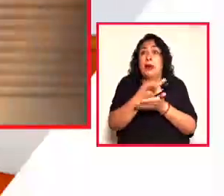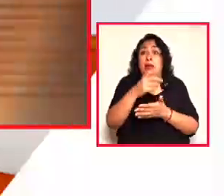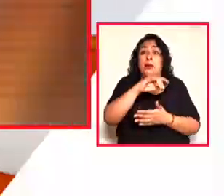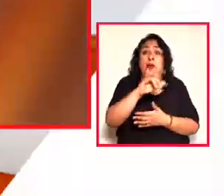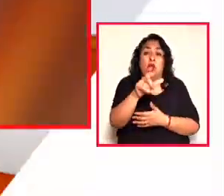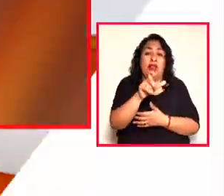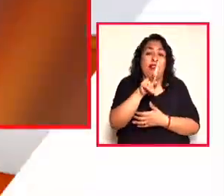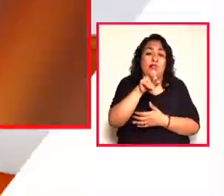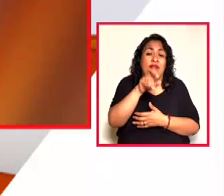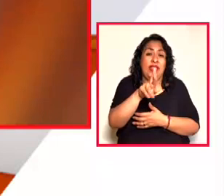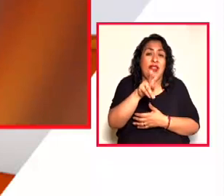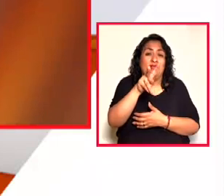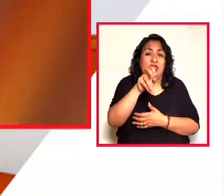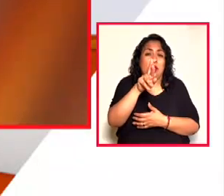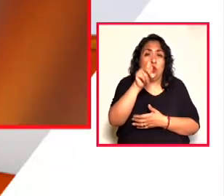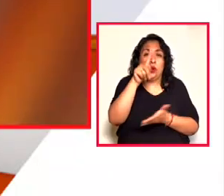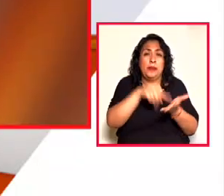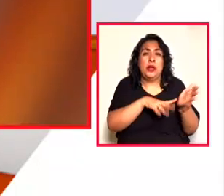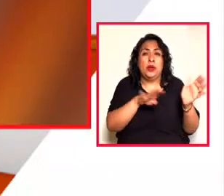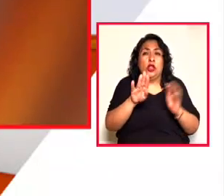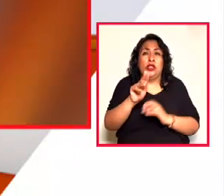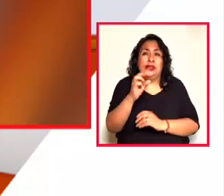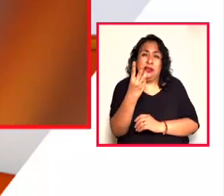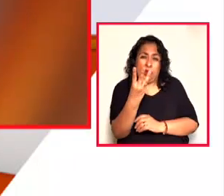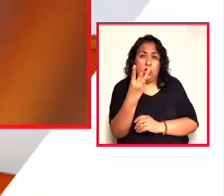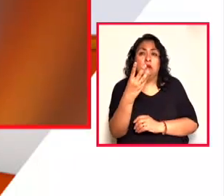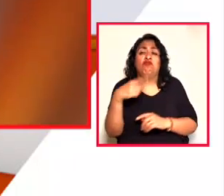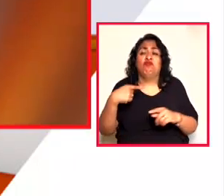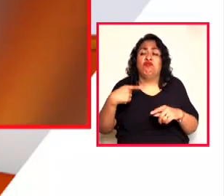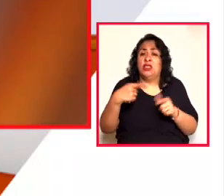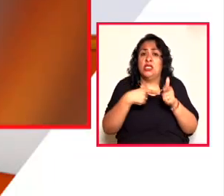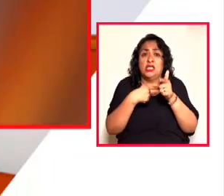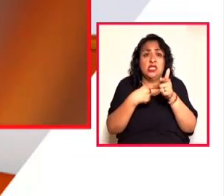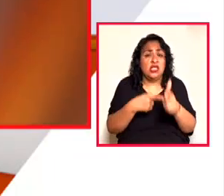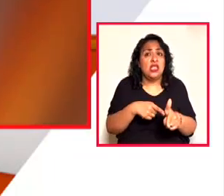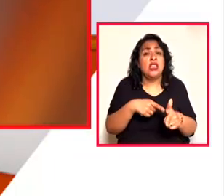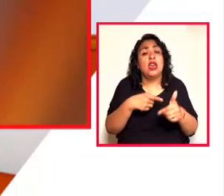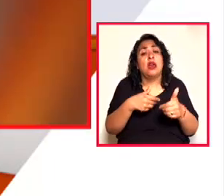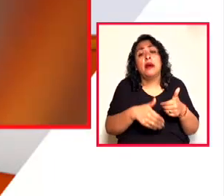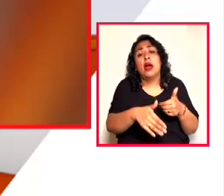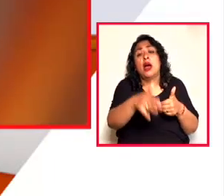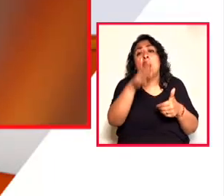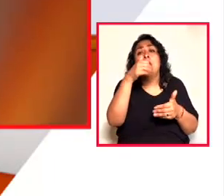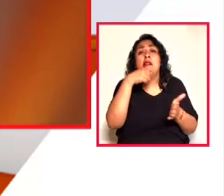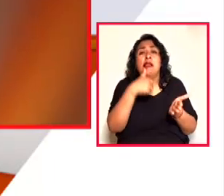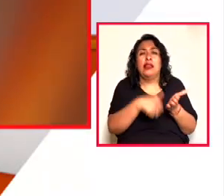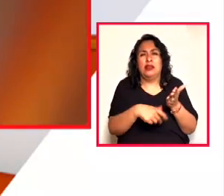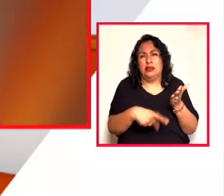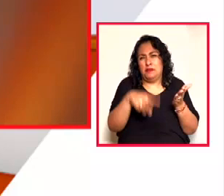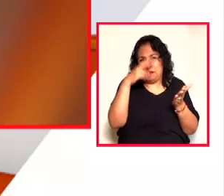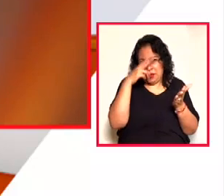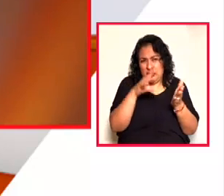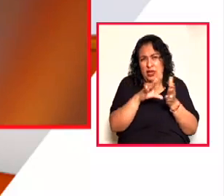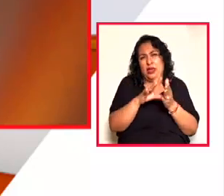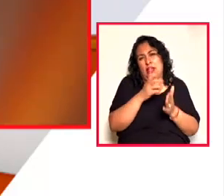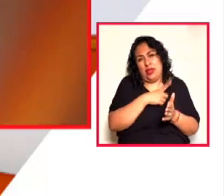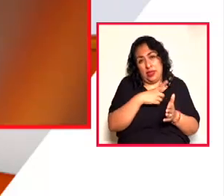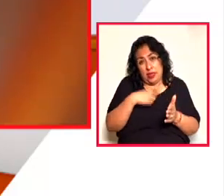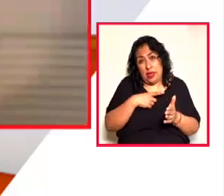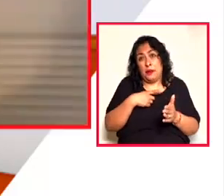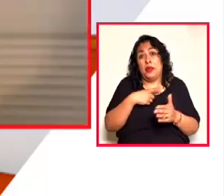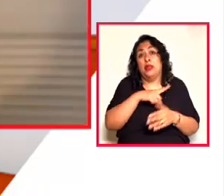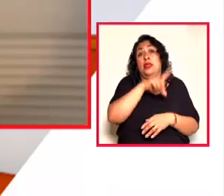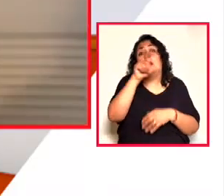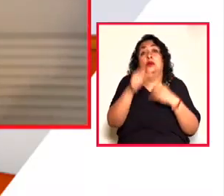Villarrutia 1983, un continuum que incluso preludia el rumbo que las letras mexicanas habrán de tener décadas